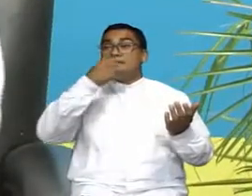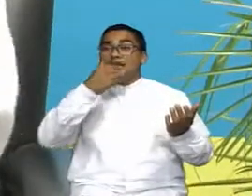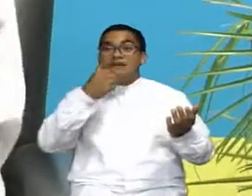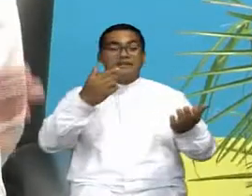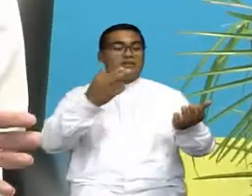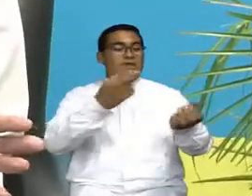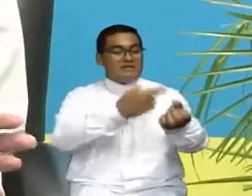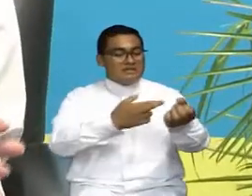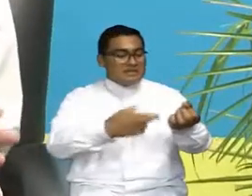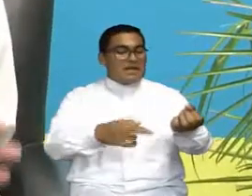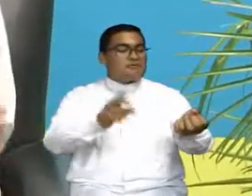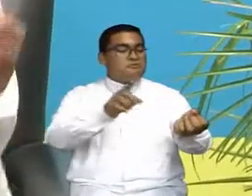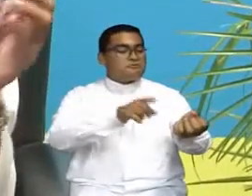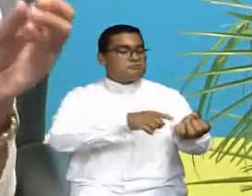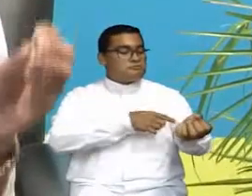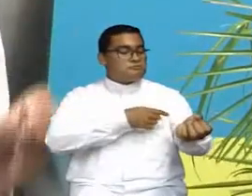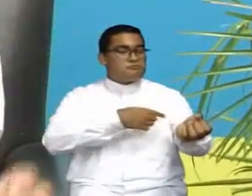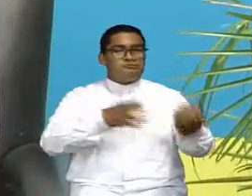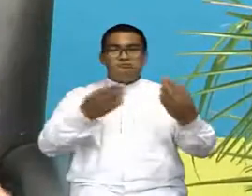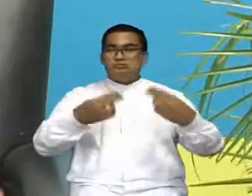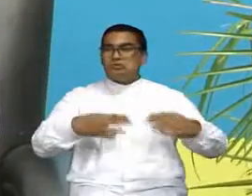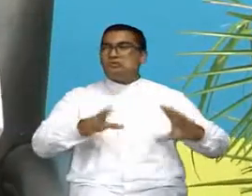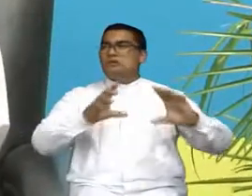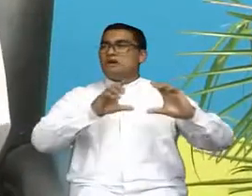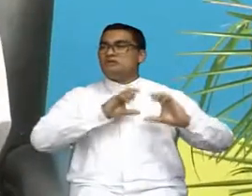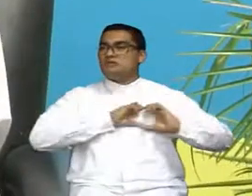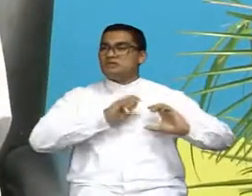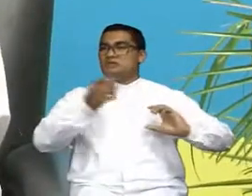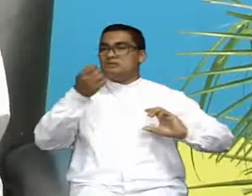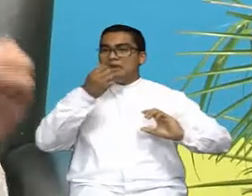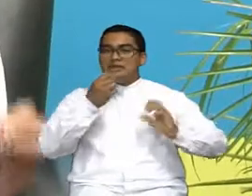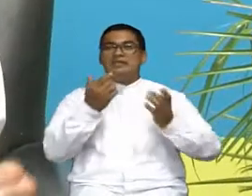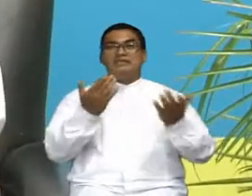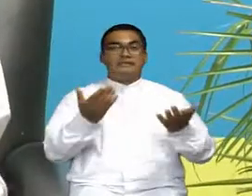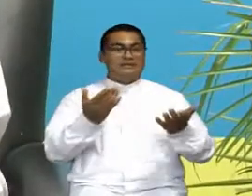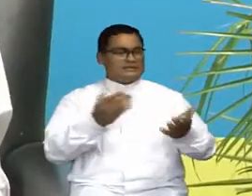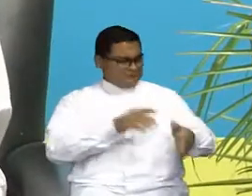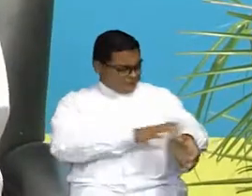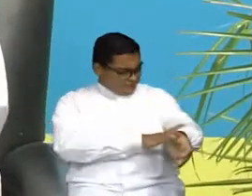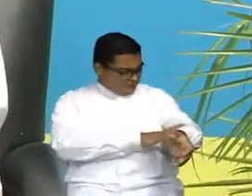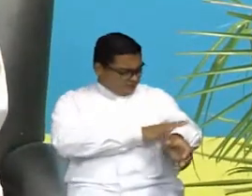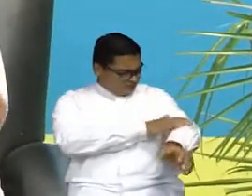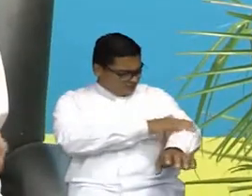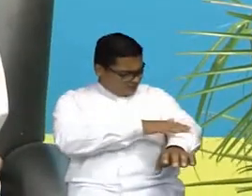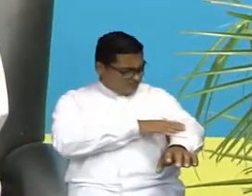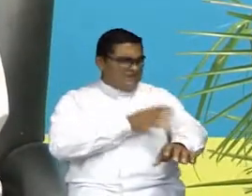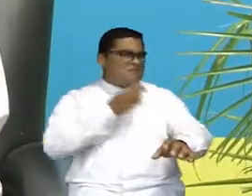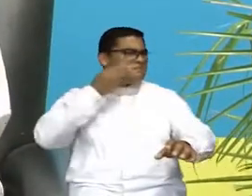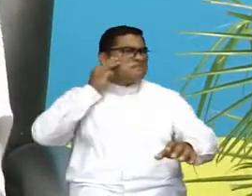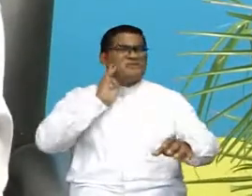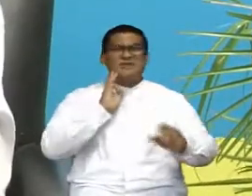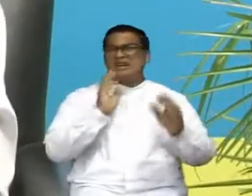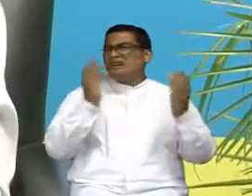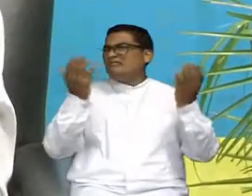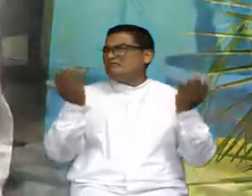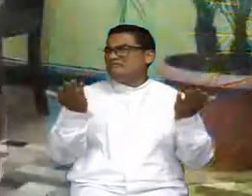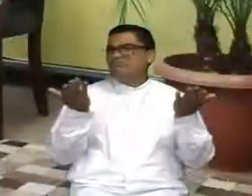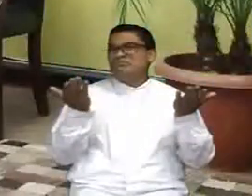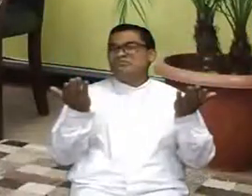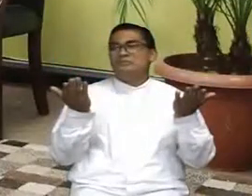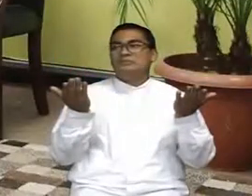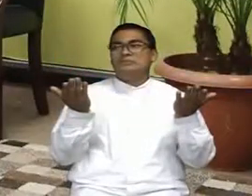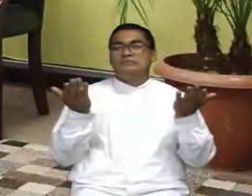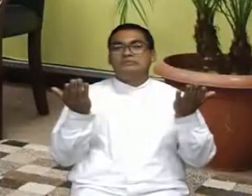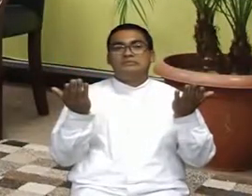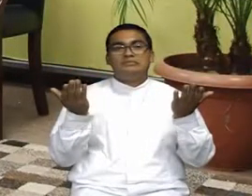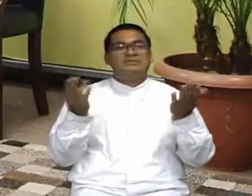una reacción que puede tener es causar este tipo de moretones o este tipo de quimosis, ¿verdad? Todo